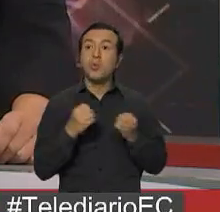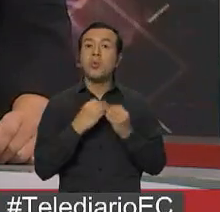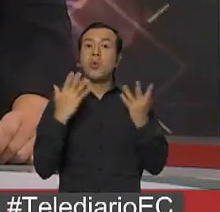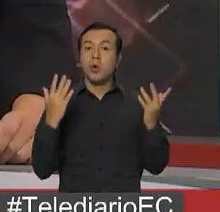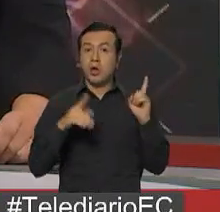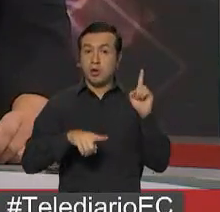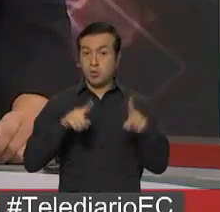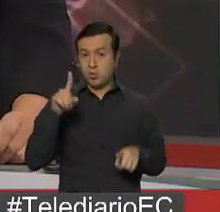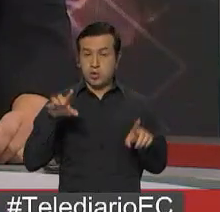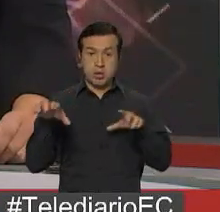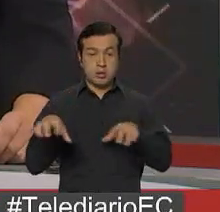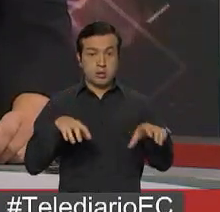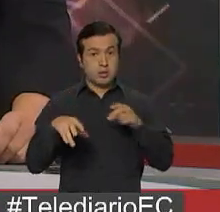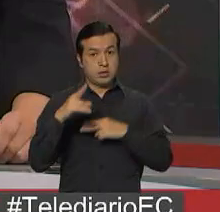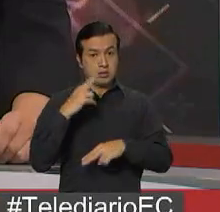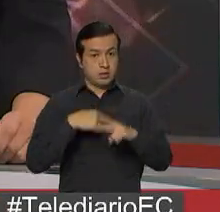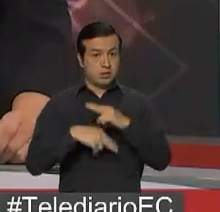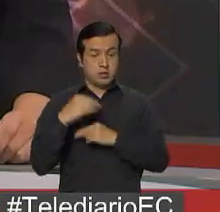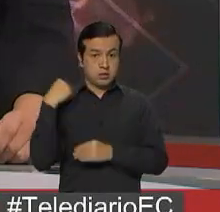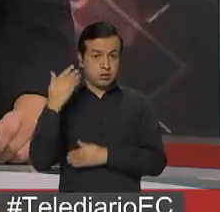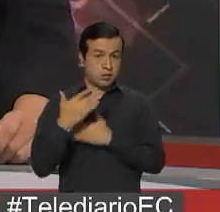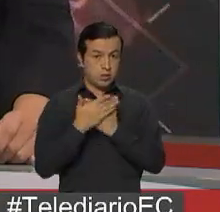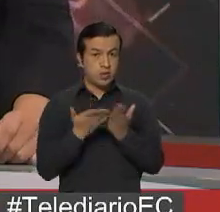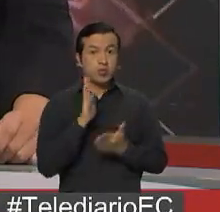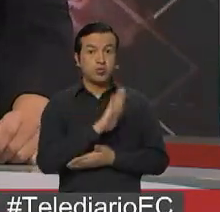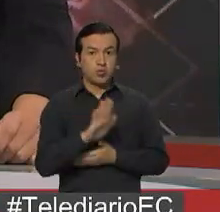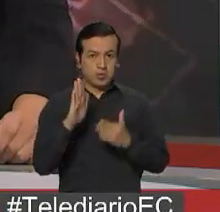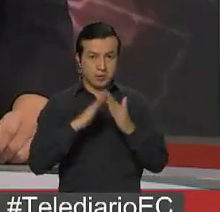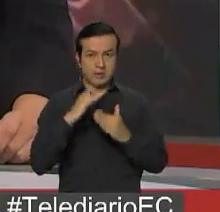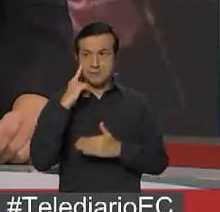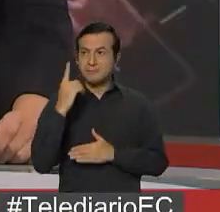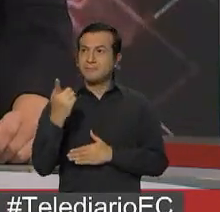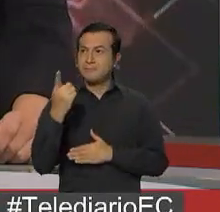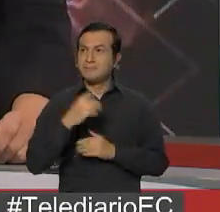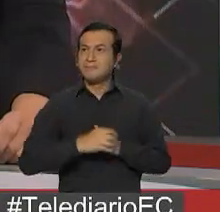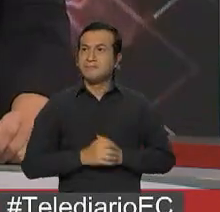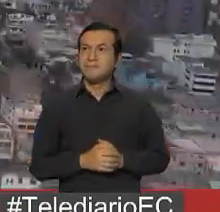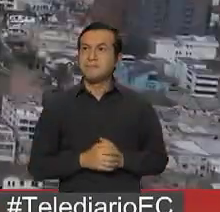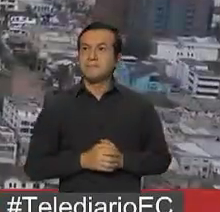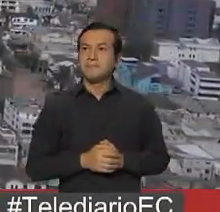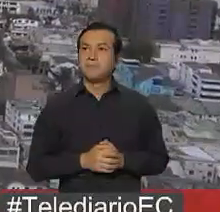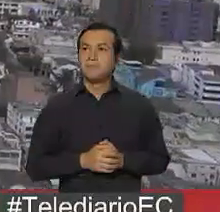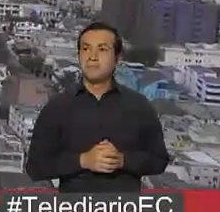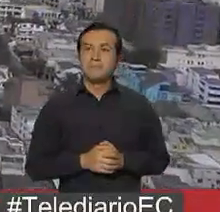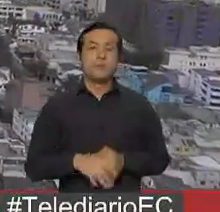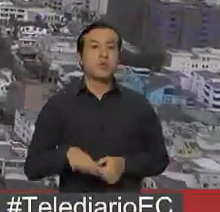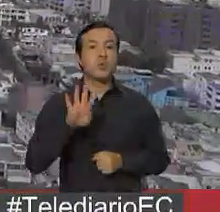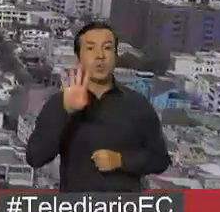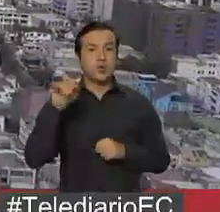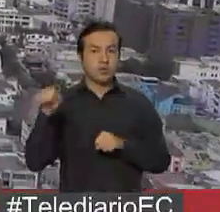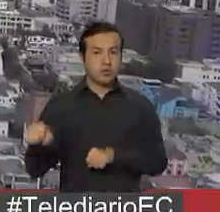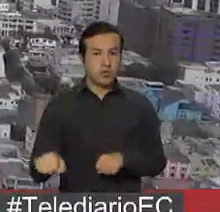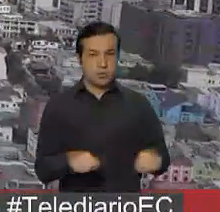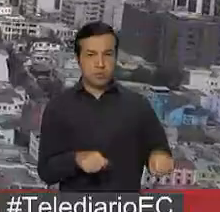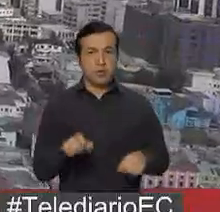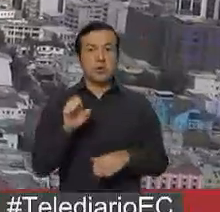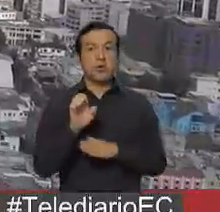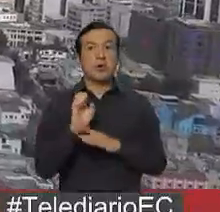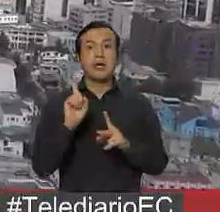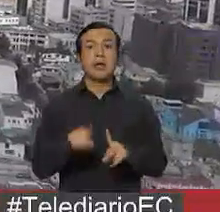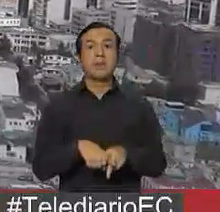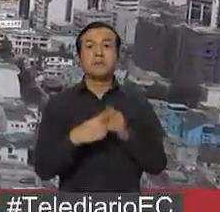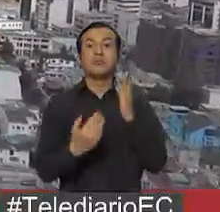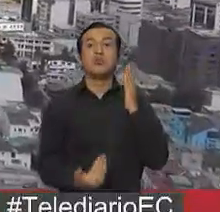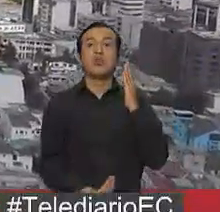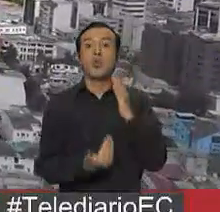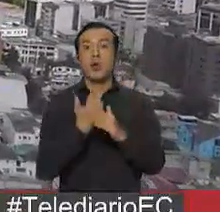ciertas actividades comerciales con la entrega a domicilio aquí tenemos más detalles este 4 de mayo en ecuador se aplica una